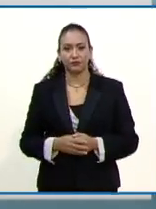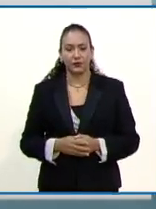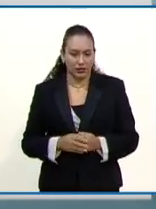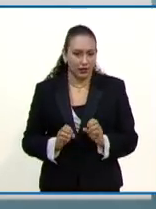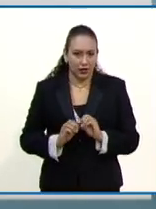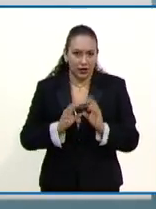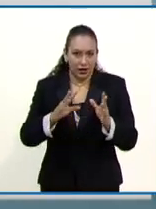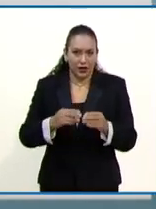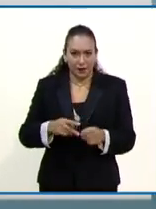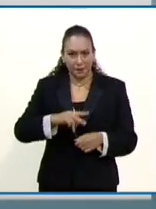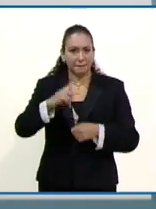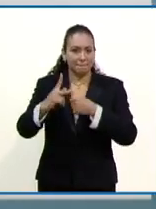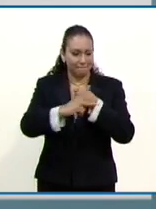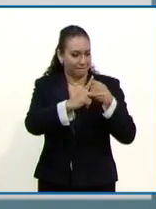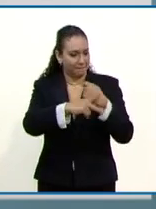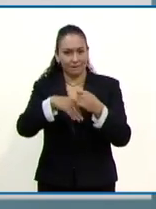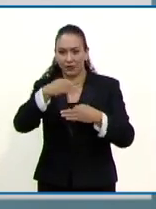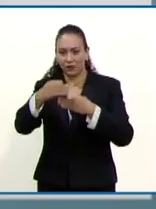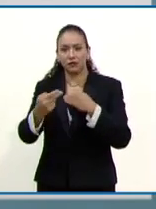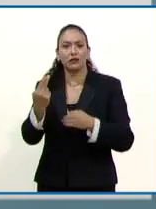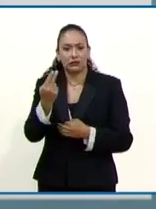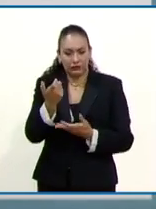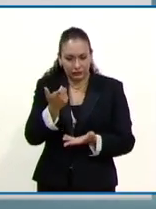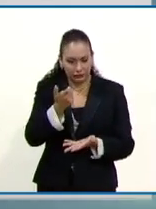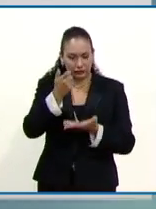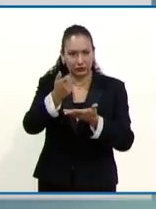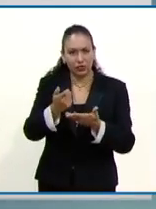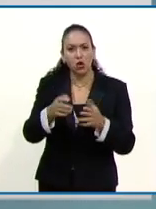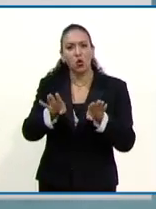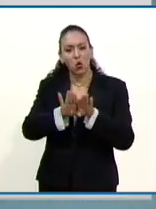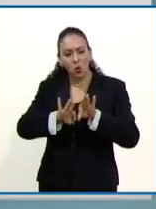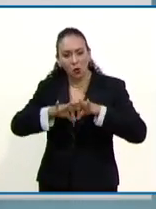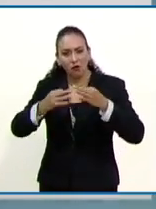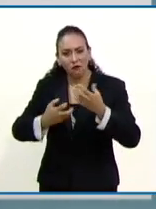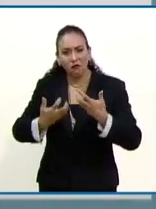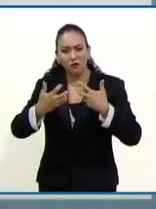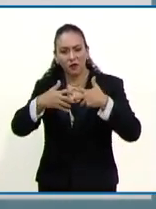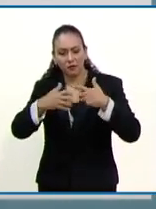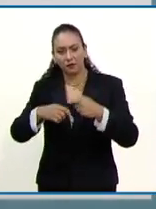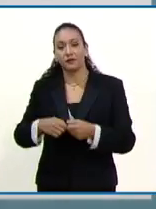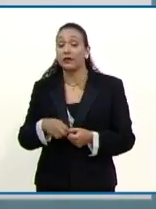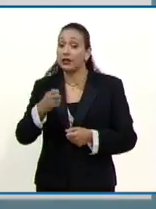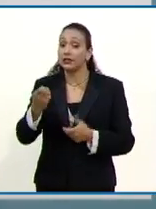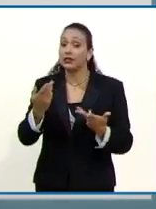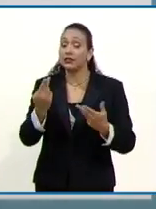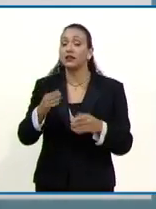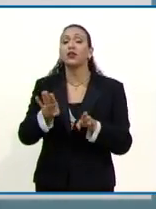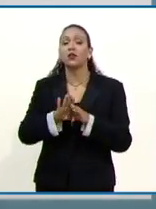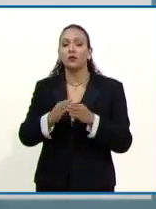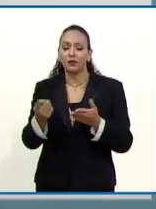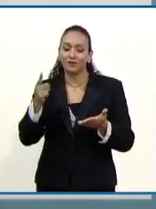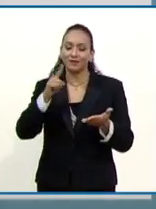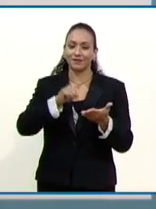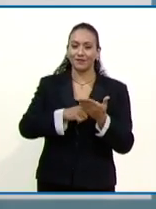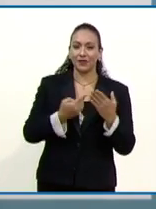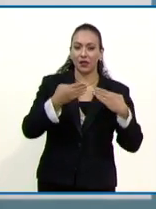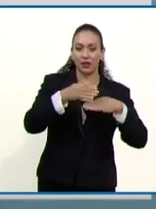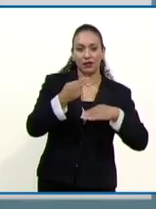necesitan infraestructura, esta debe de financiarse o diseñarse desde el punto de vista de la